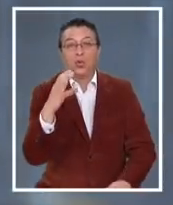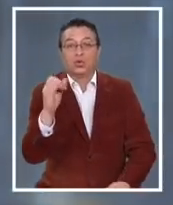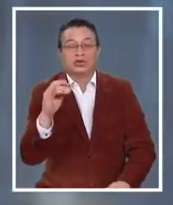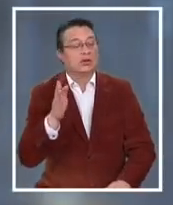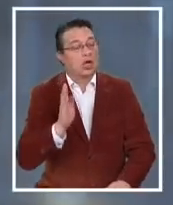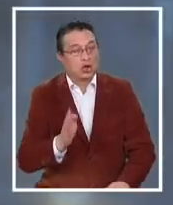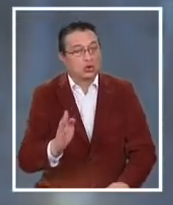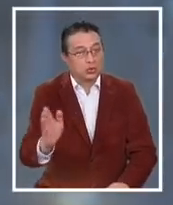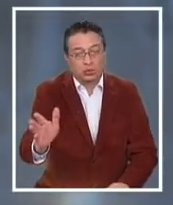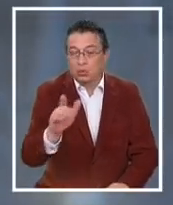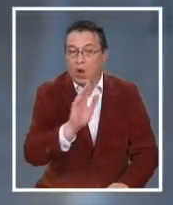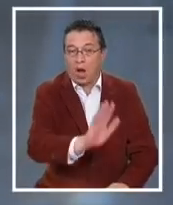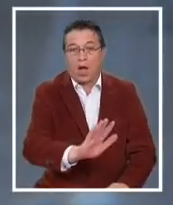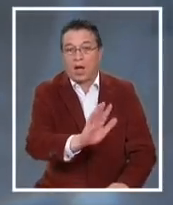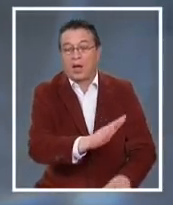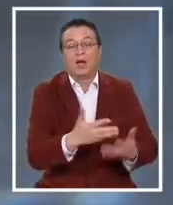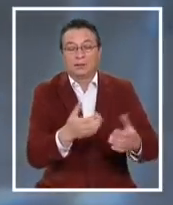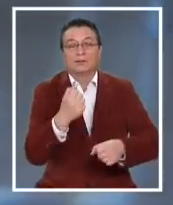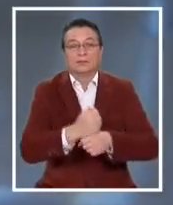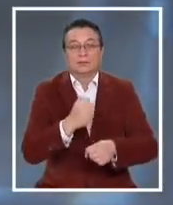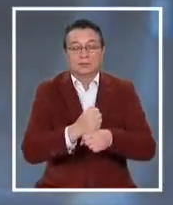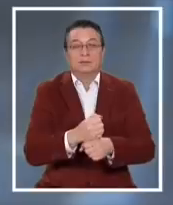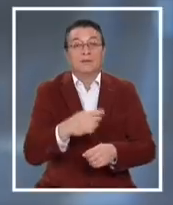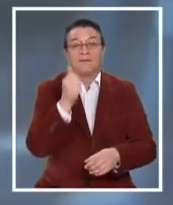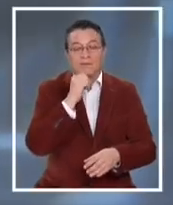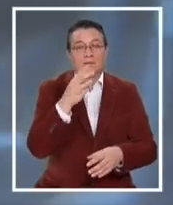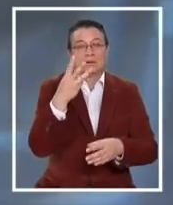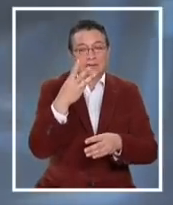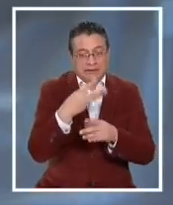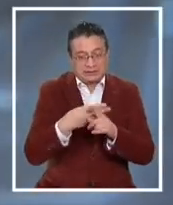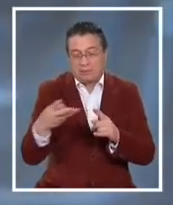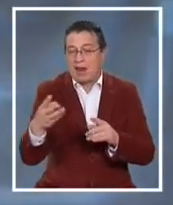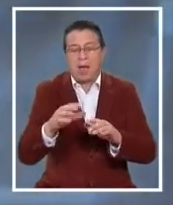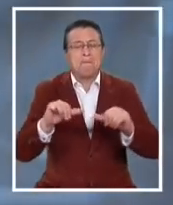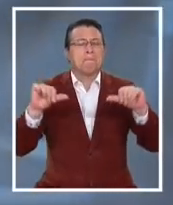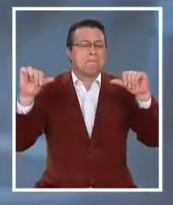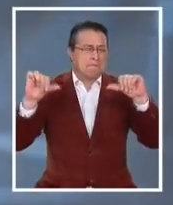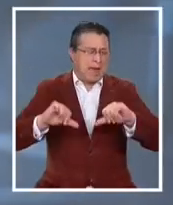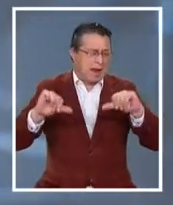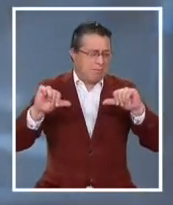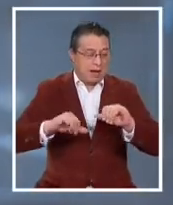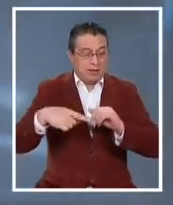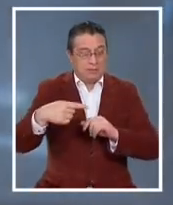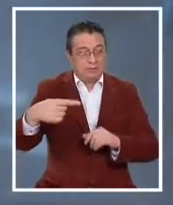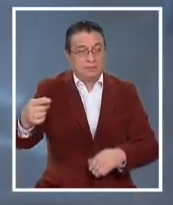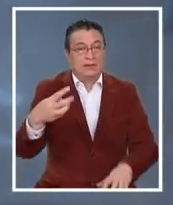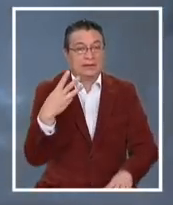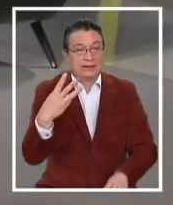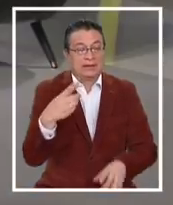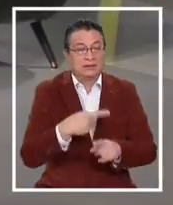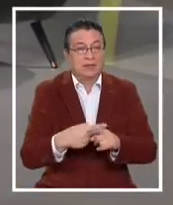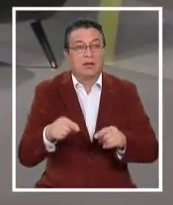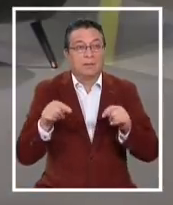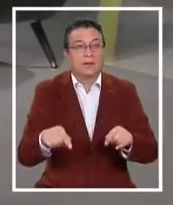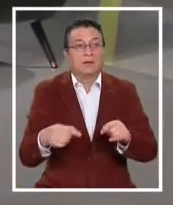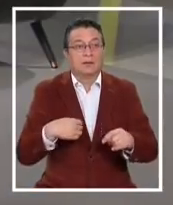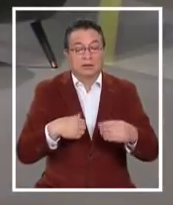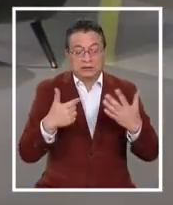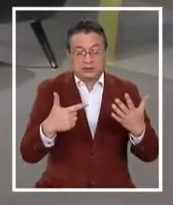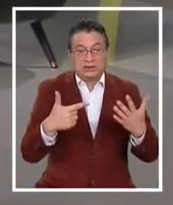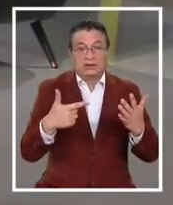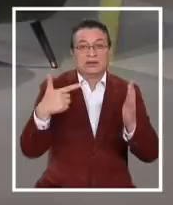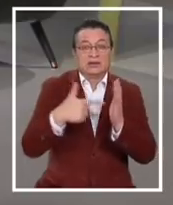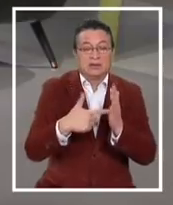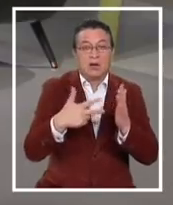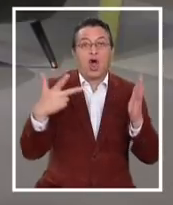en verdad probablemente nos queda tres semanas malas, malas. Perdón, cuando hablamos malas, si estamos en 7, sí, en 8.000